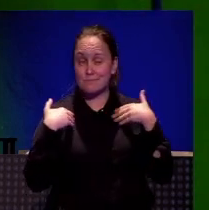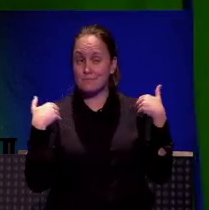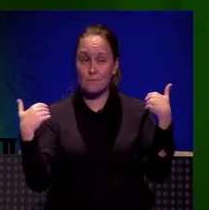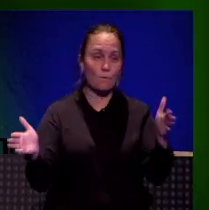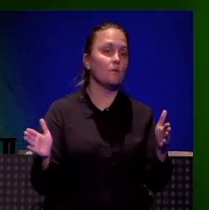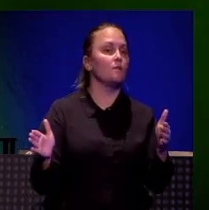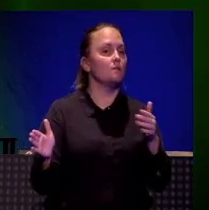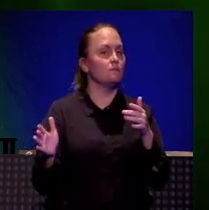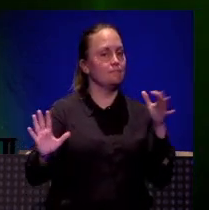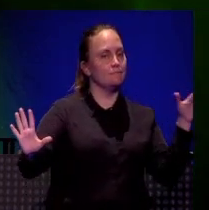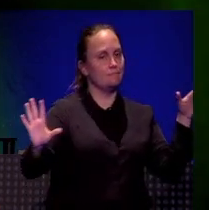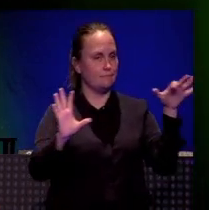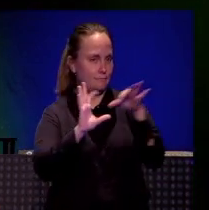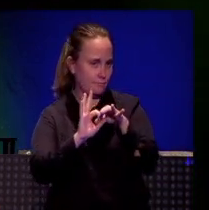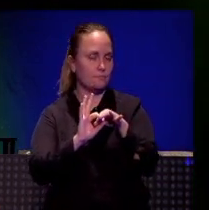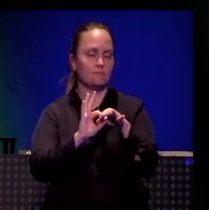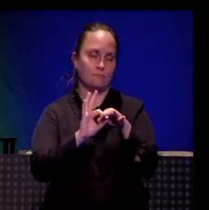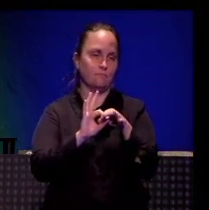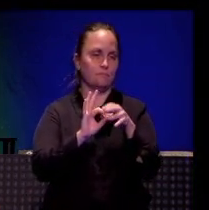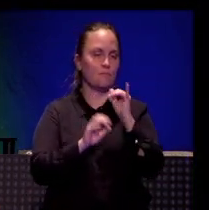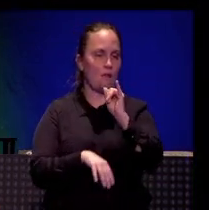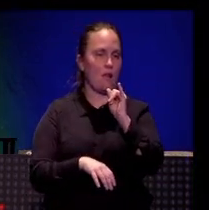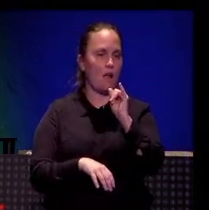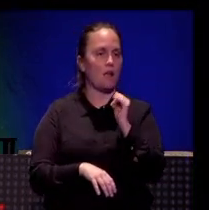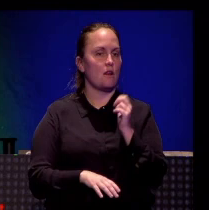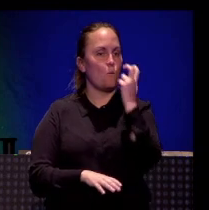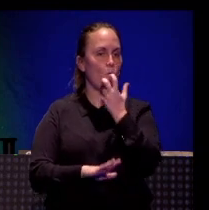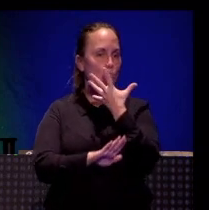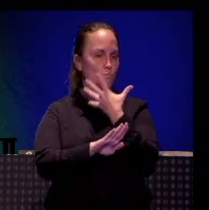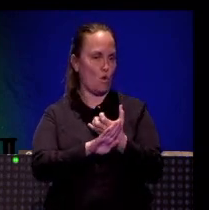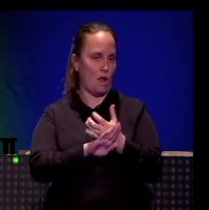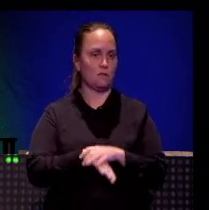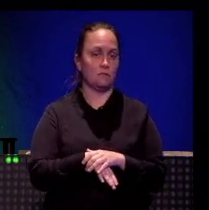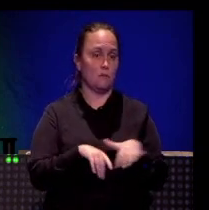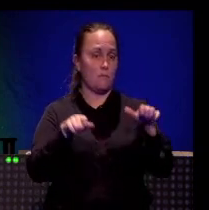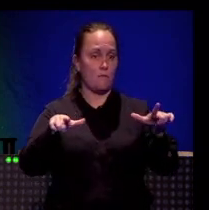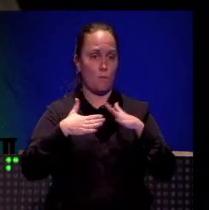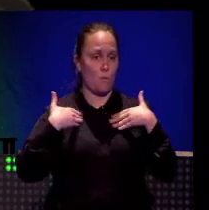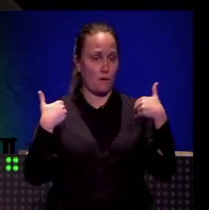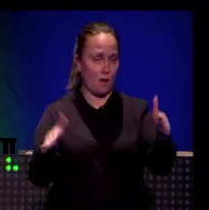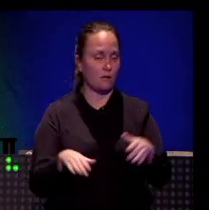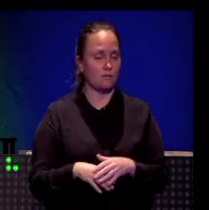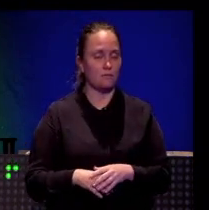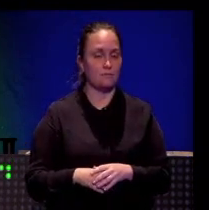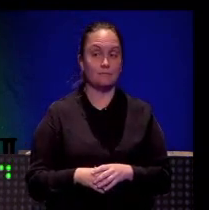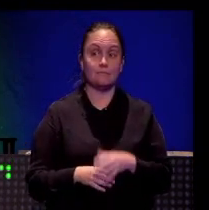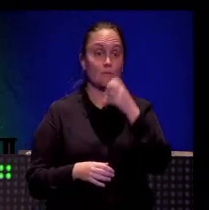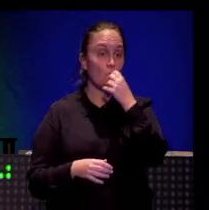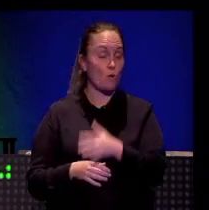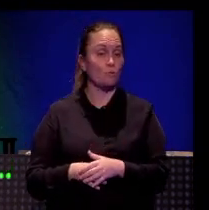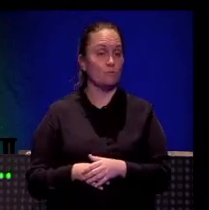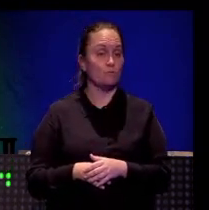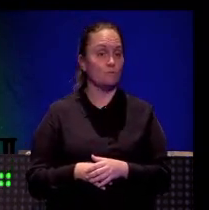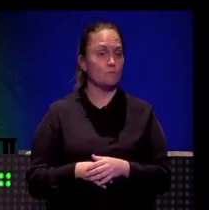lo vais a encontrar en un podcasting prácticamente en cualquier plataforma y bueno he reservado